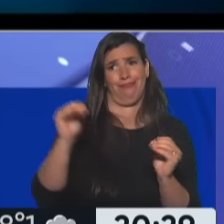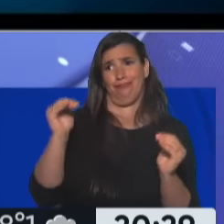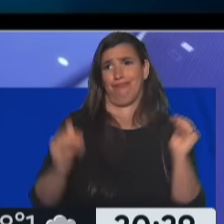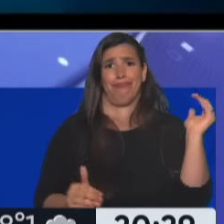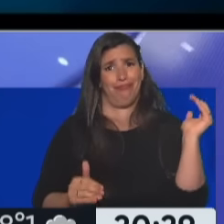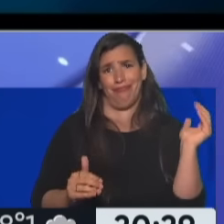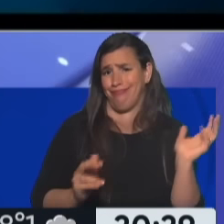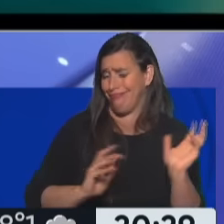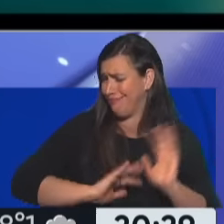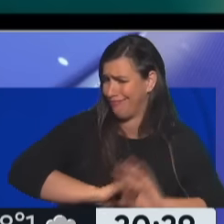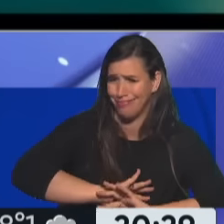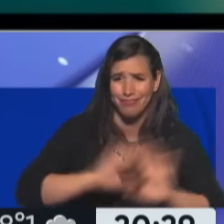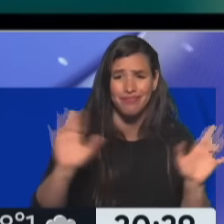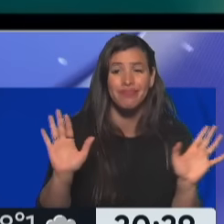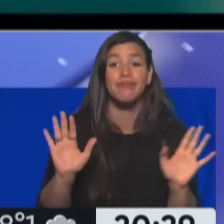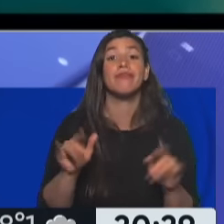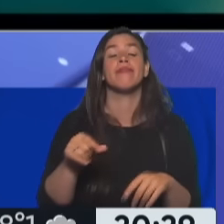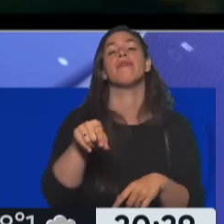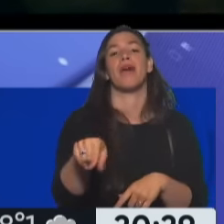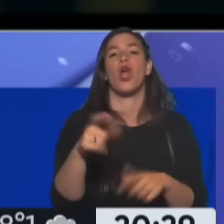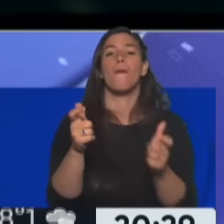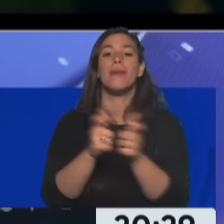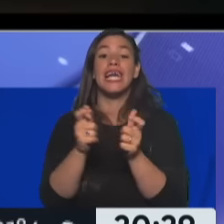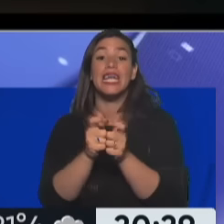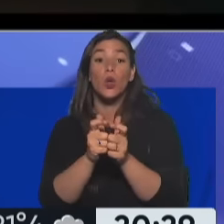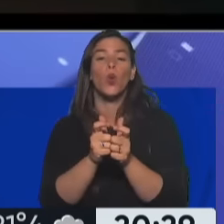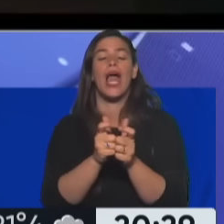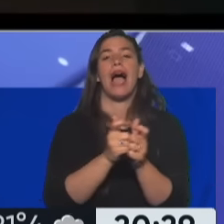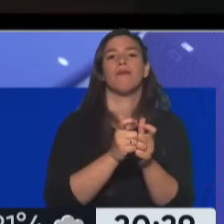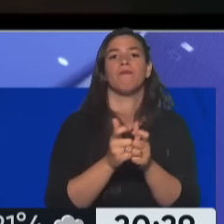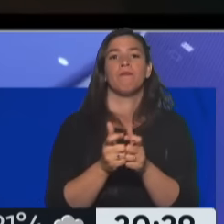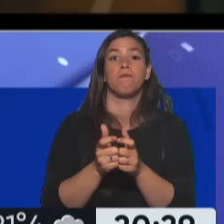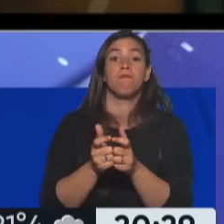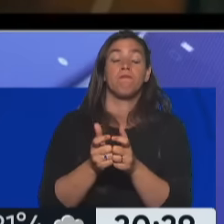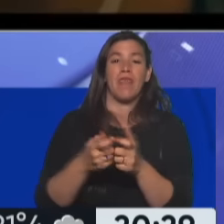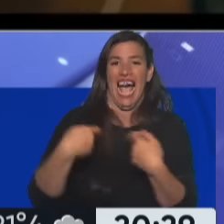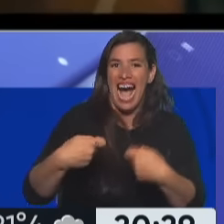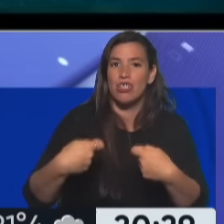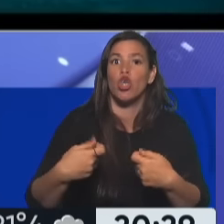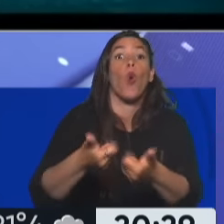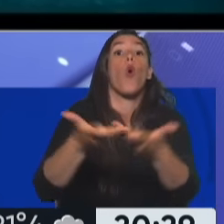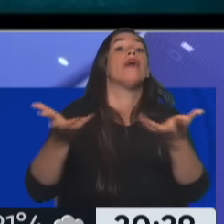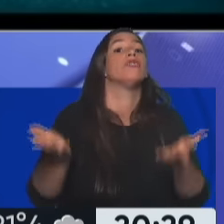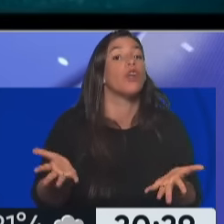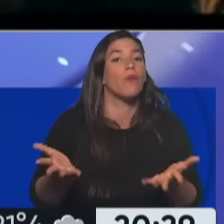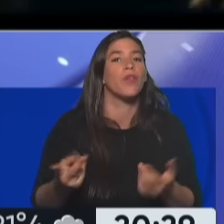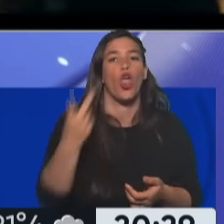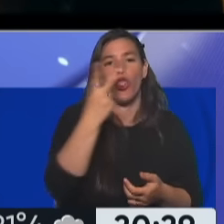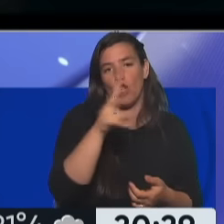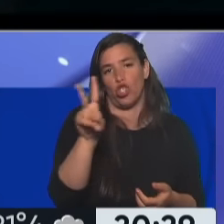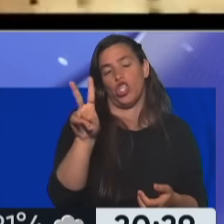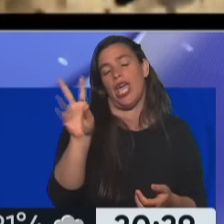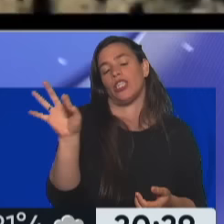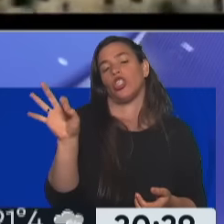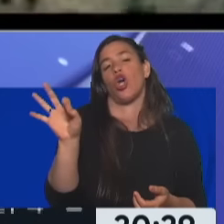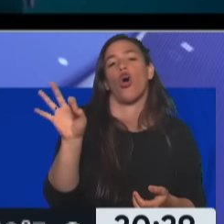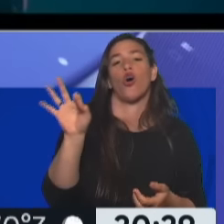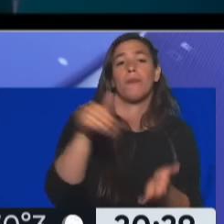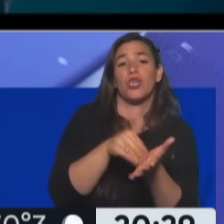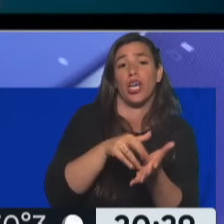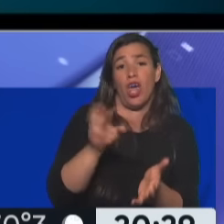la segunda película del Guasón? Bueno, aproximadamente se puso para la producción 200 millones de dólares. Ni siquiera